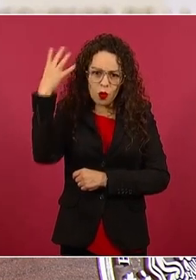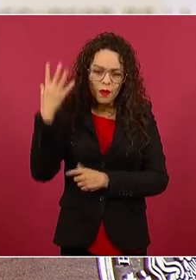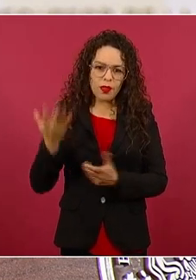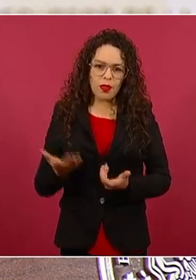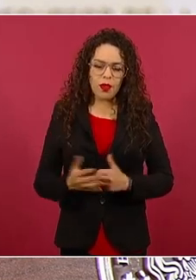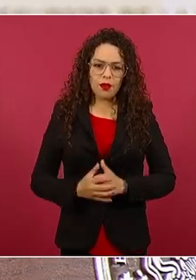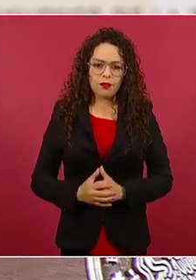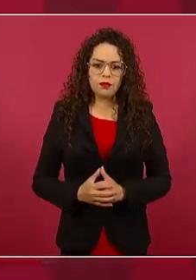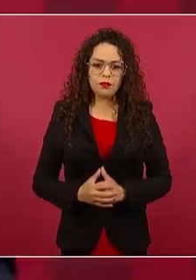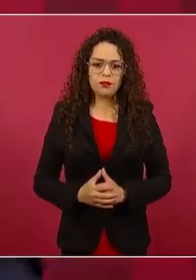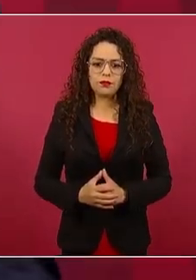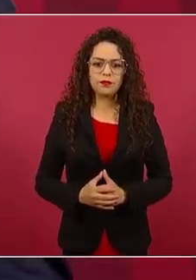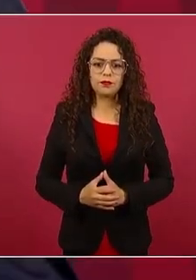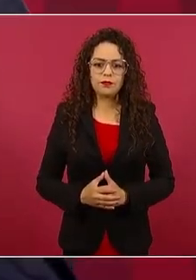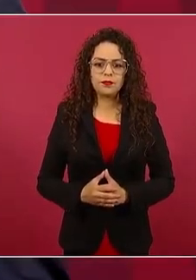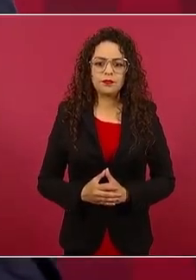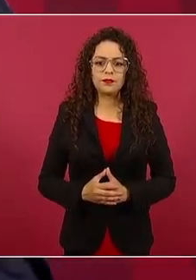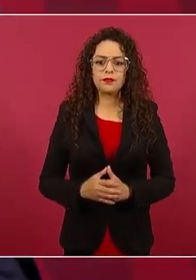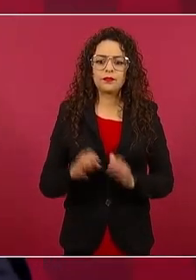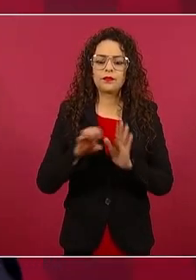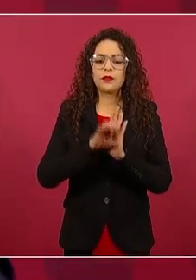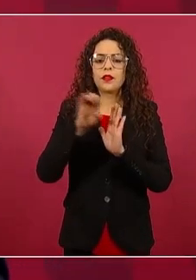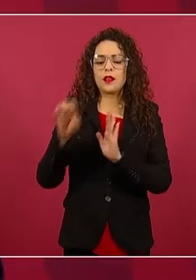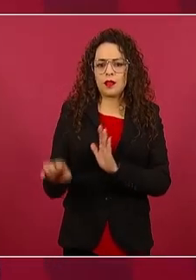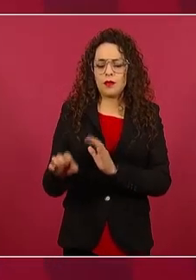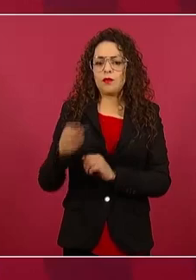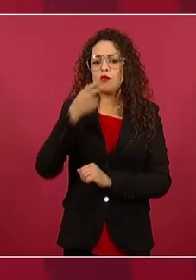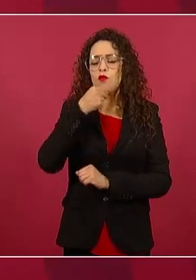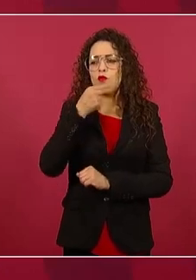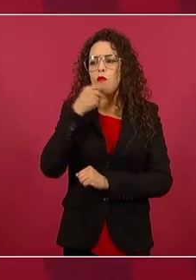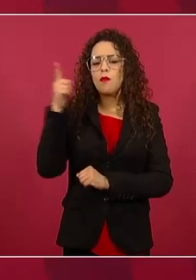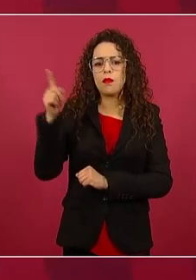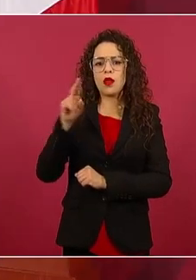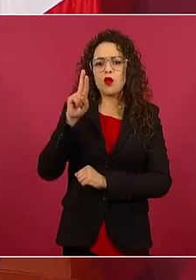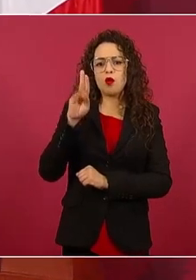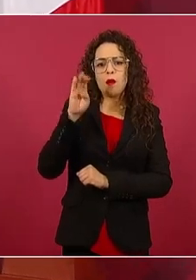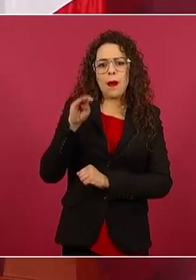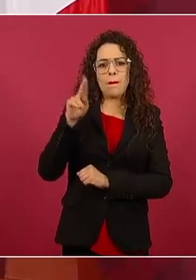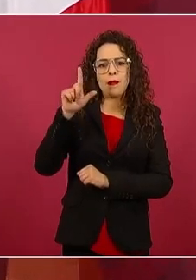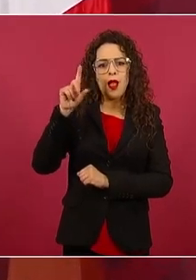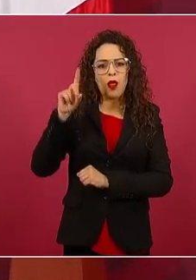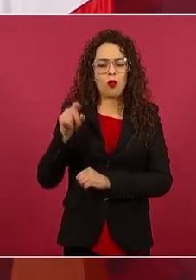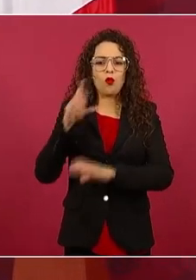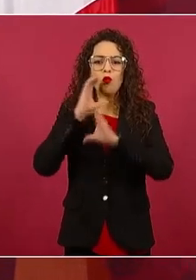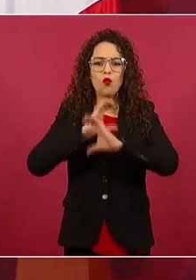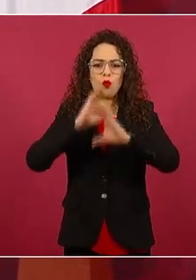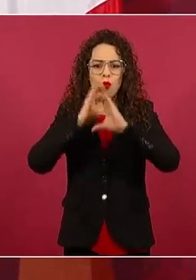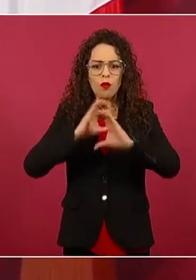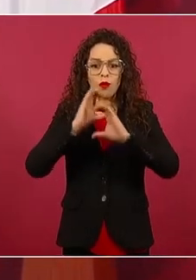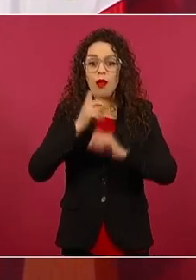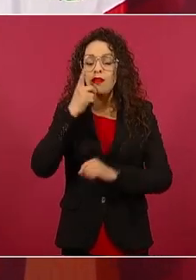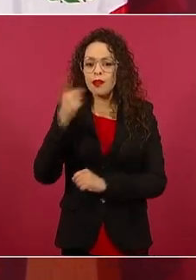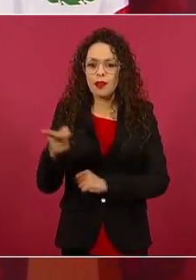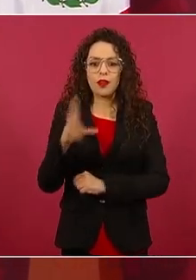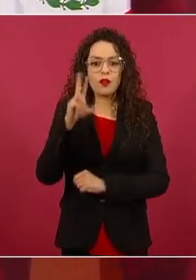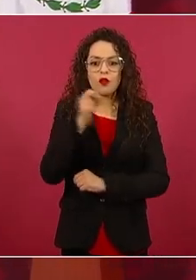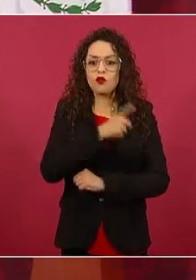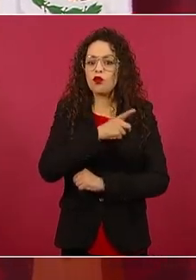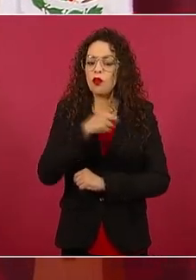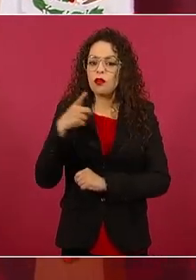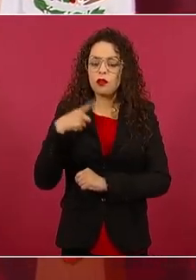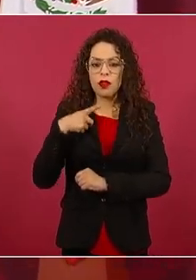dice la canción de Rubén Blades, que no lo olviden. El que no quiere a su